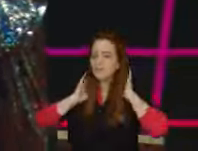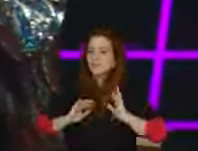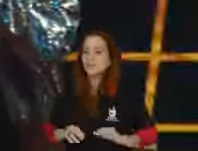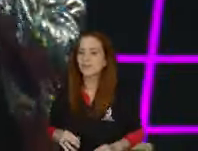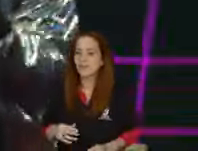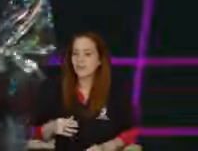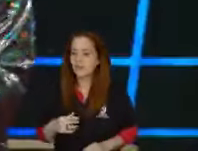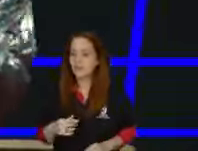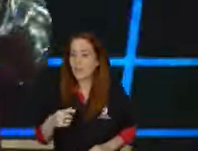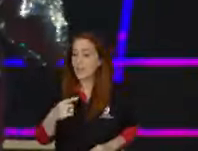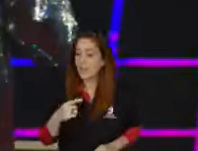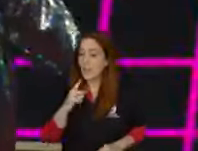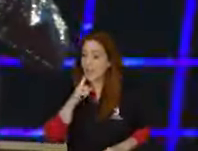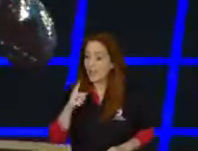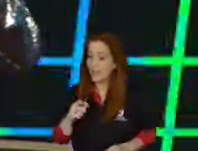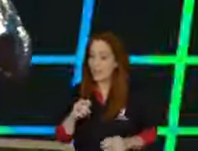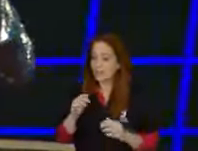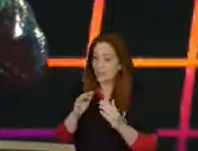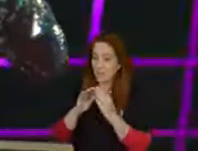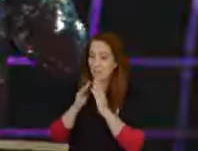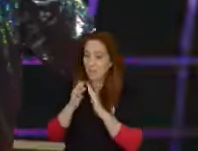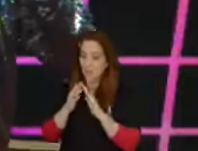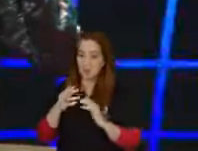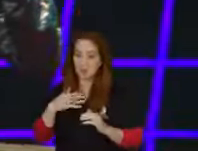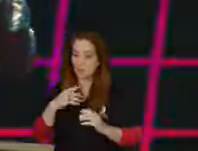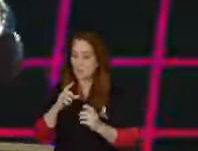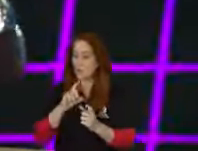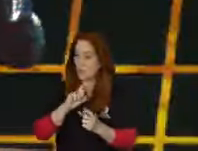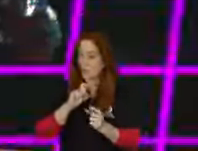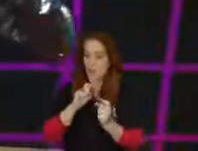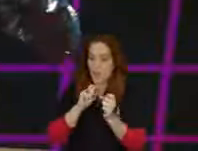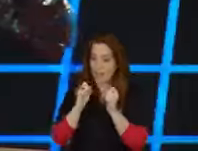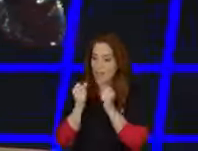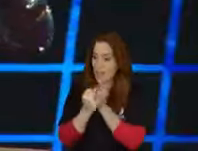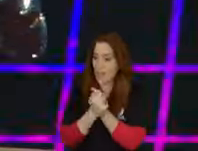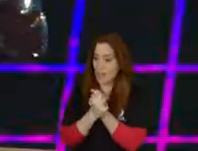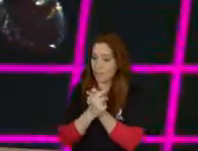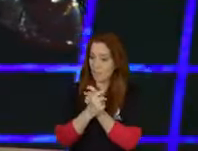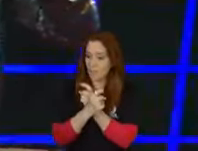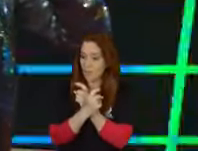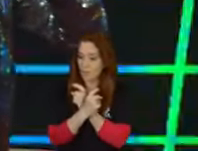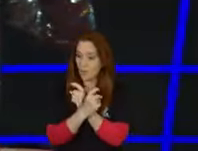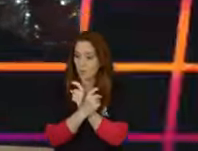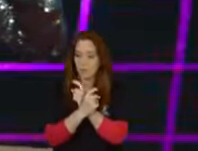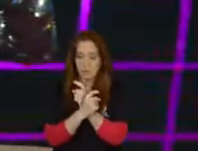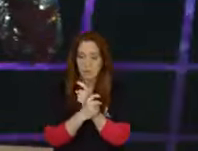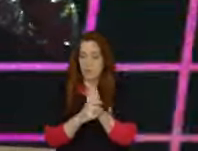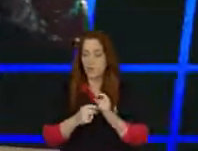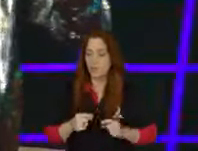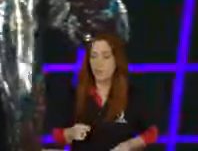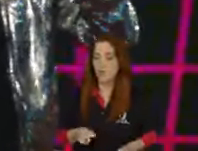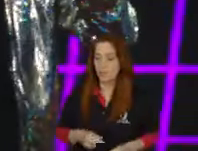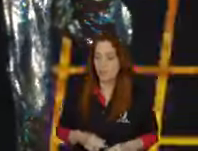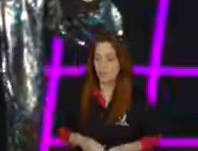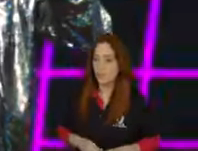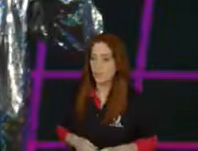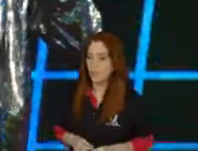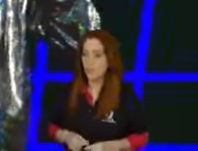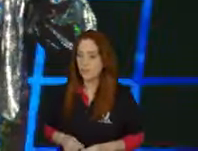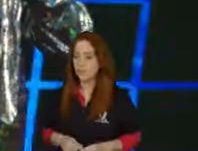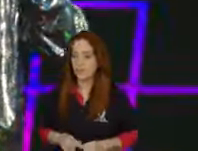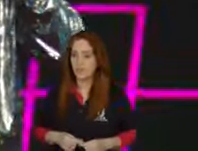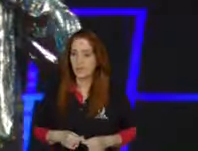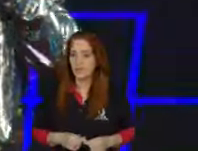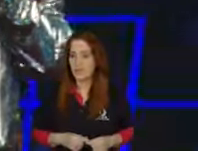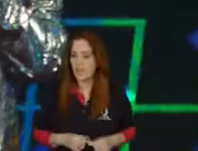la cambio por nada. Y si me incitan a caer, me rehuso. Porque esta pan no la cambiamos por nada. Levanta su manita arriba.